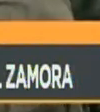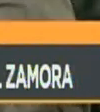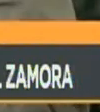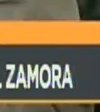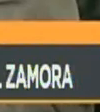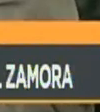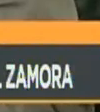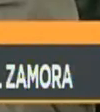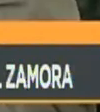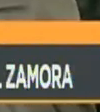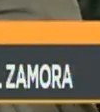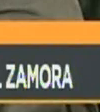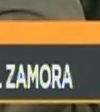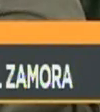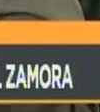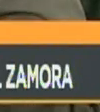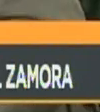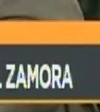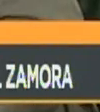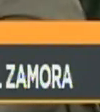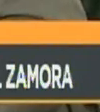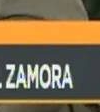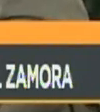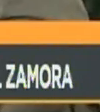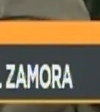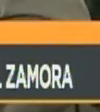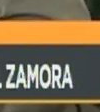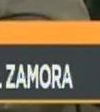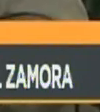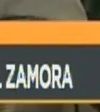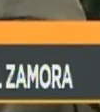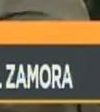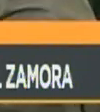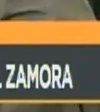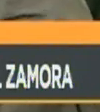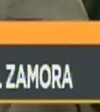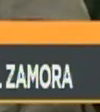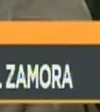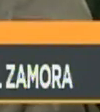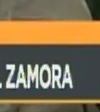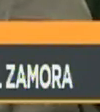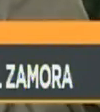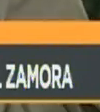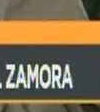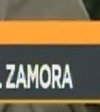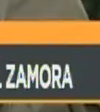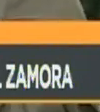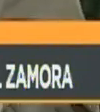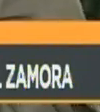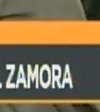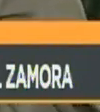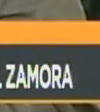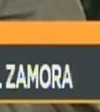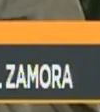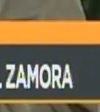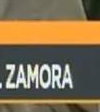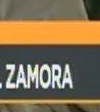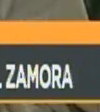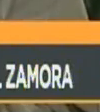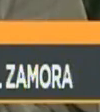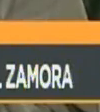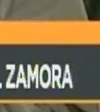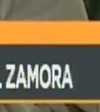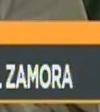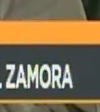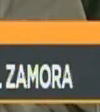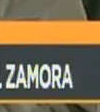el otro mover. Si a estribor ves colorado, debes con cuidado orar. Cae uno u otro lado, para máquinas o manda asear. Si da